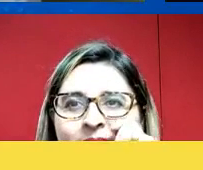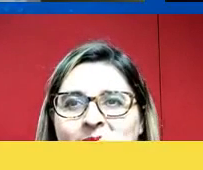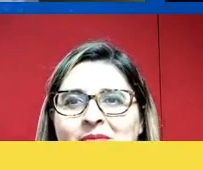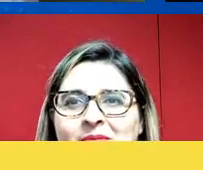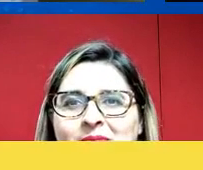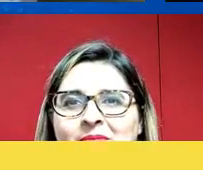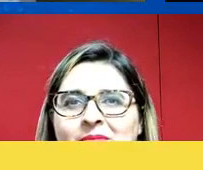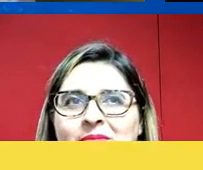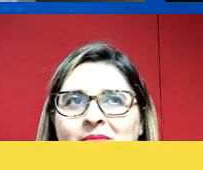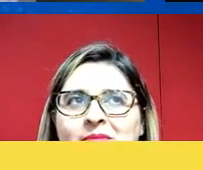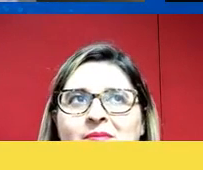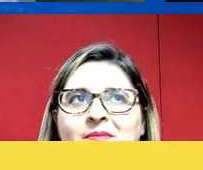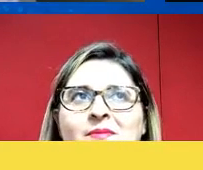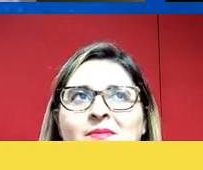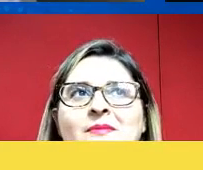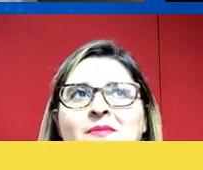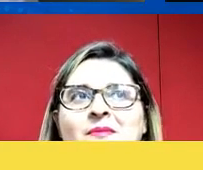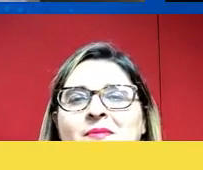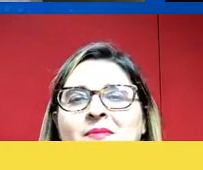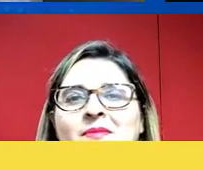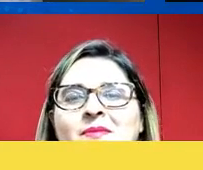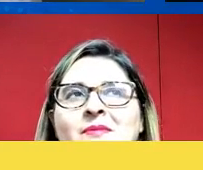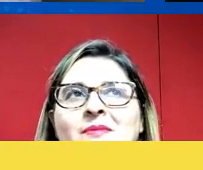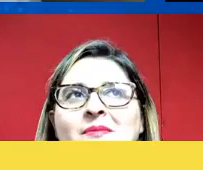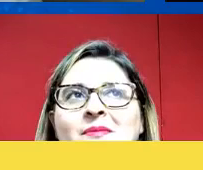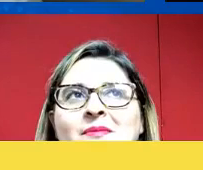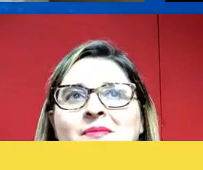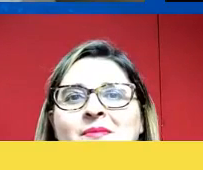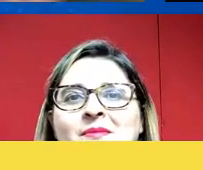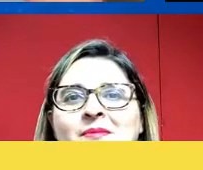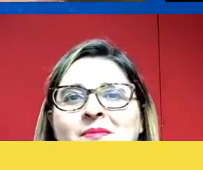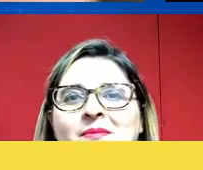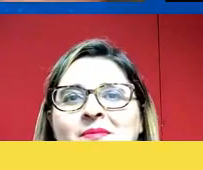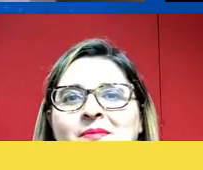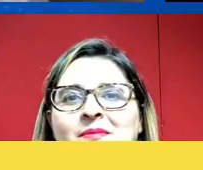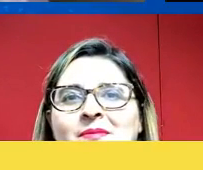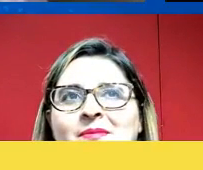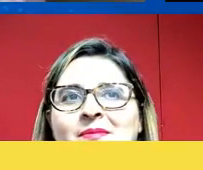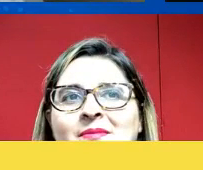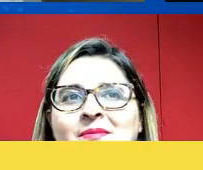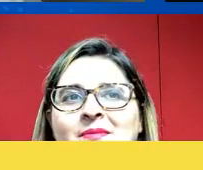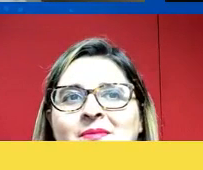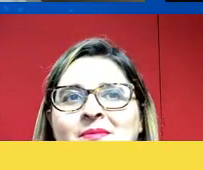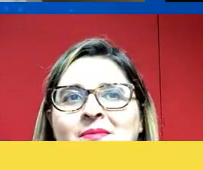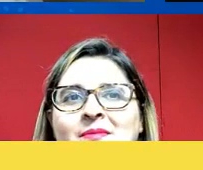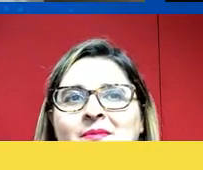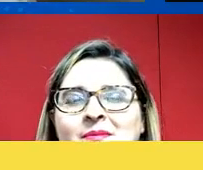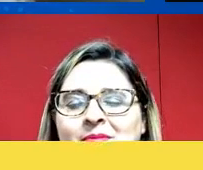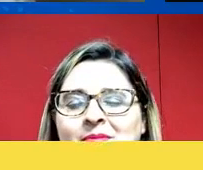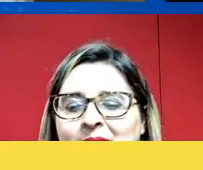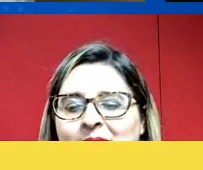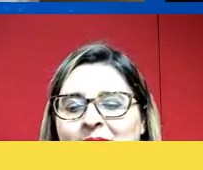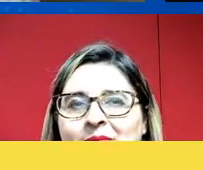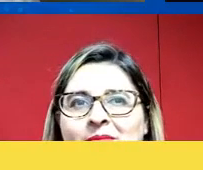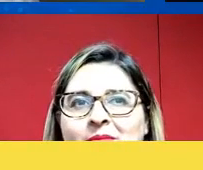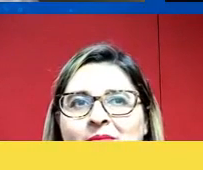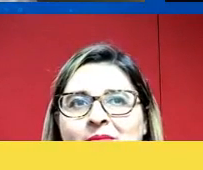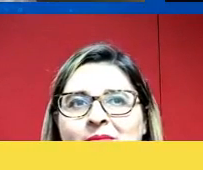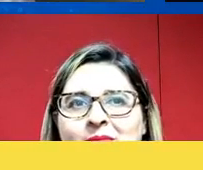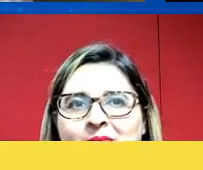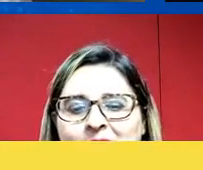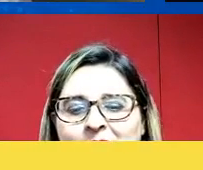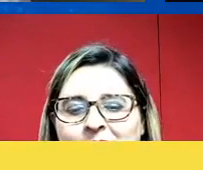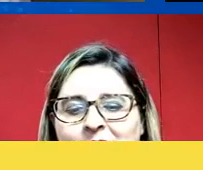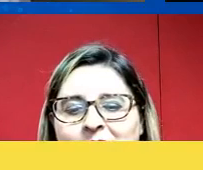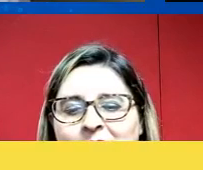en la Vía Láctea habría 200 mil millones, dejémoslo en 100 mil millones para redondear, 100 mil millones